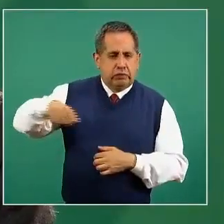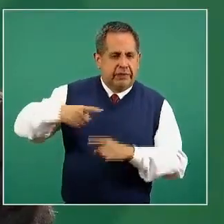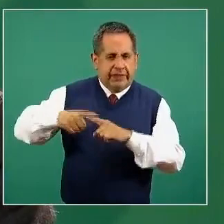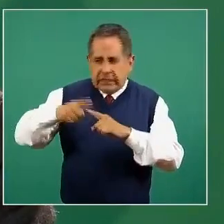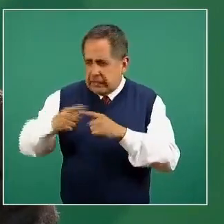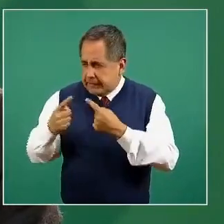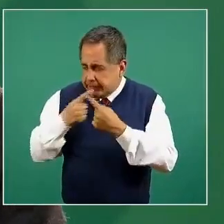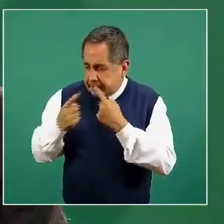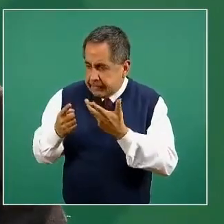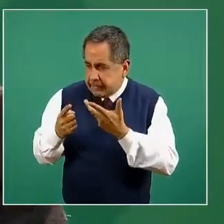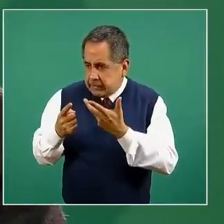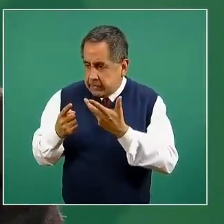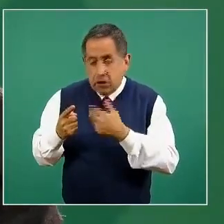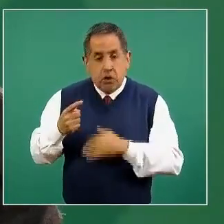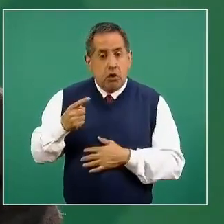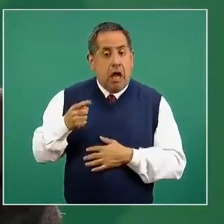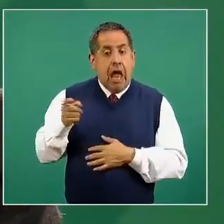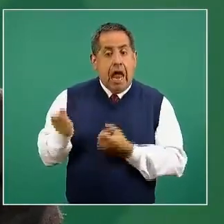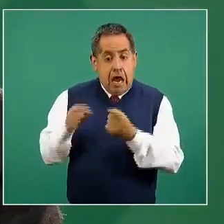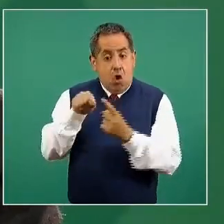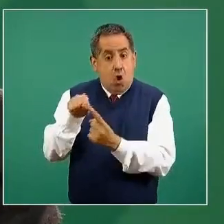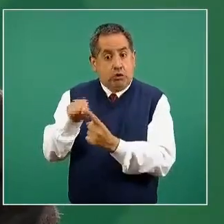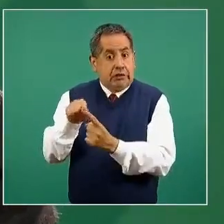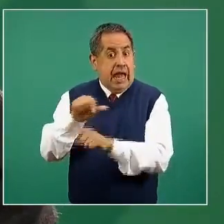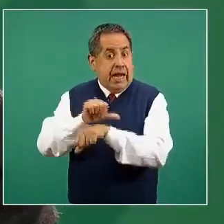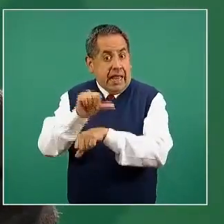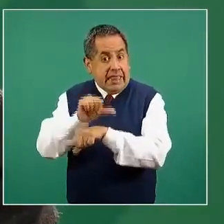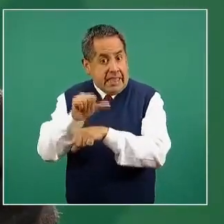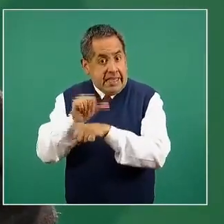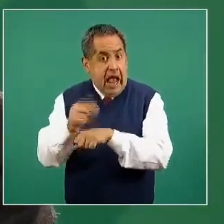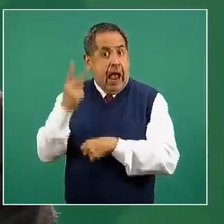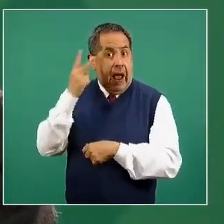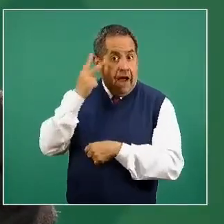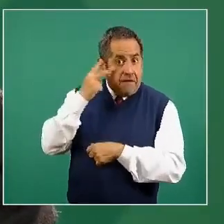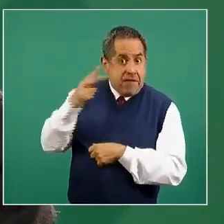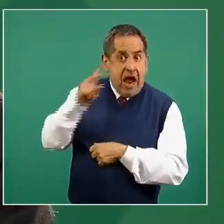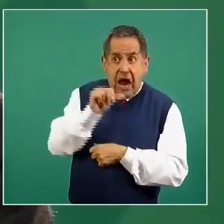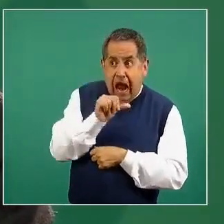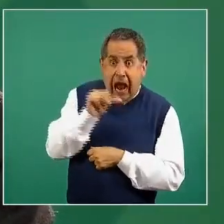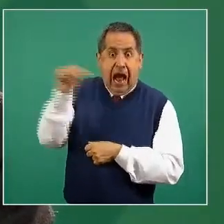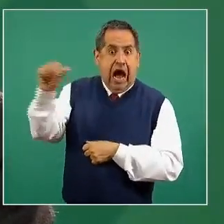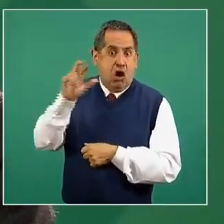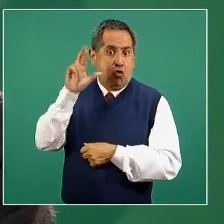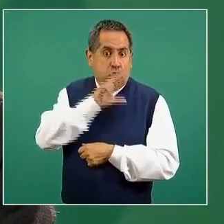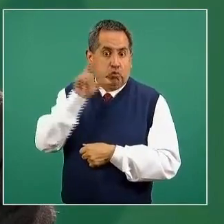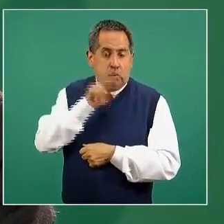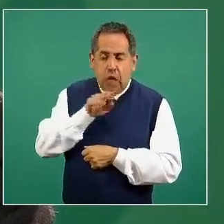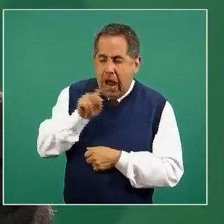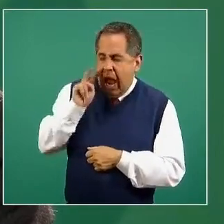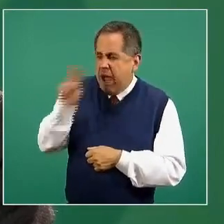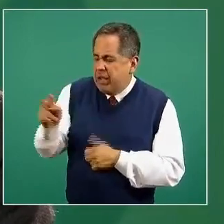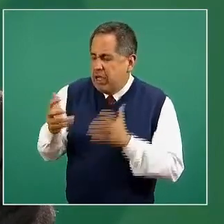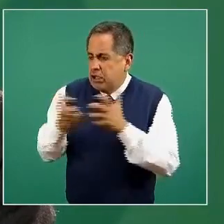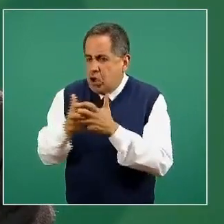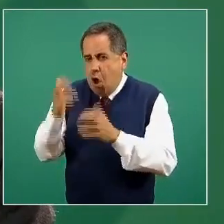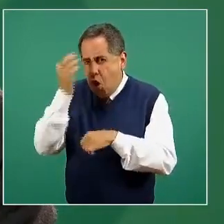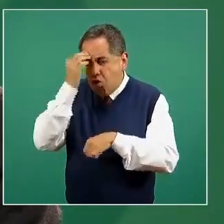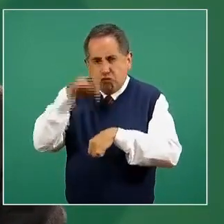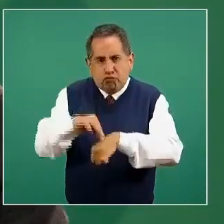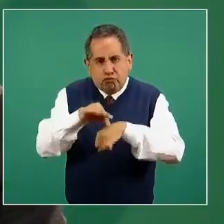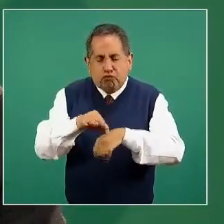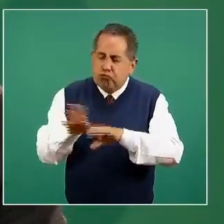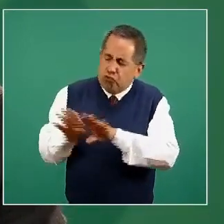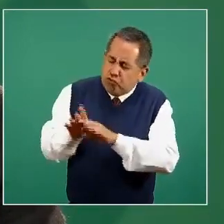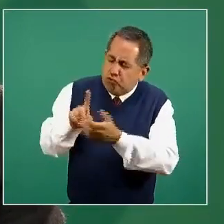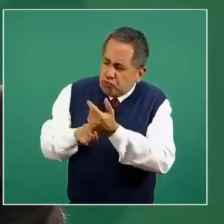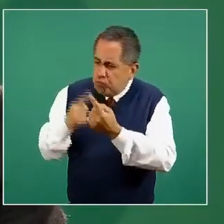entidades, implicó algunos viajes que hicieron las funcionarias argentinas a Rusia para compenetrarse con todos los detalles que tienen que